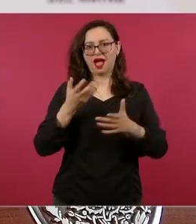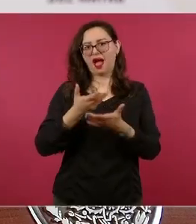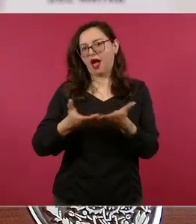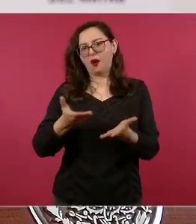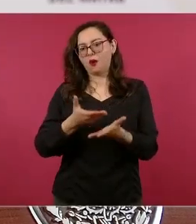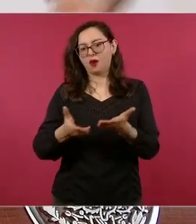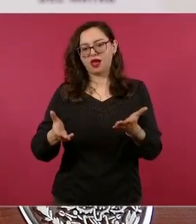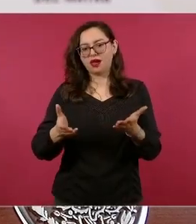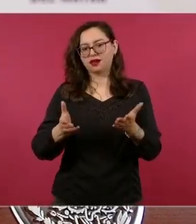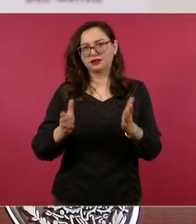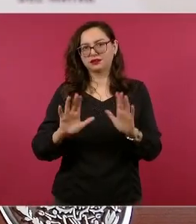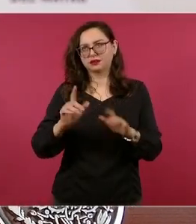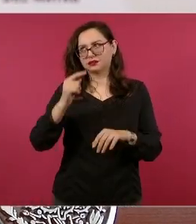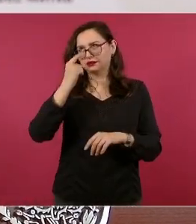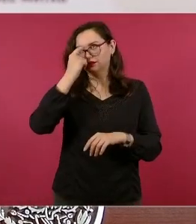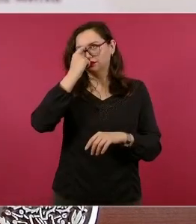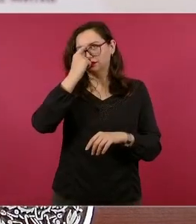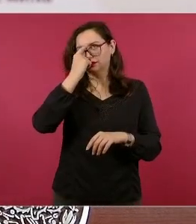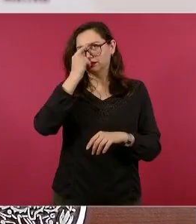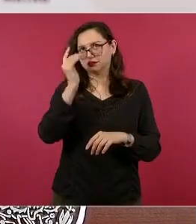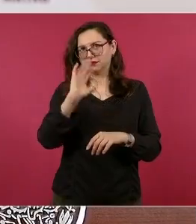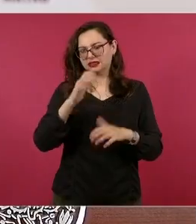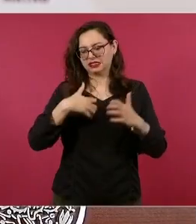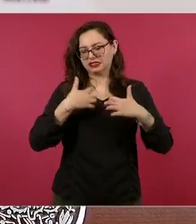pues también no quiere la corrupción.